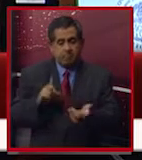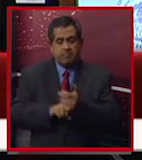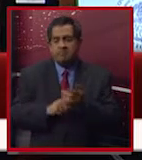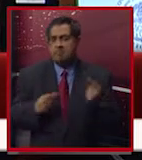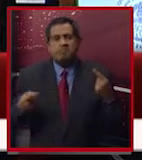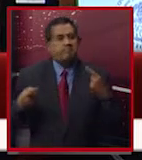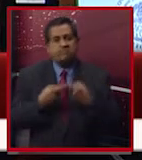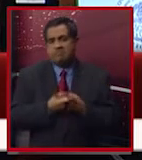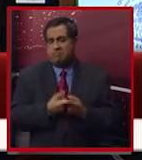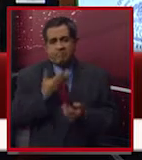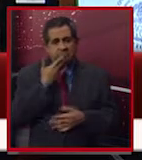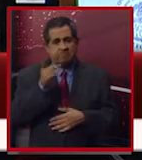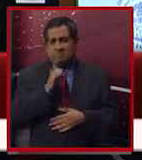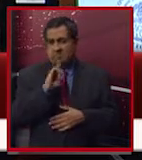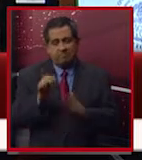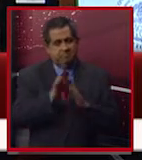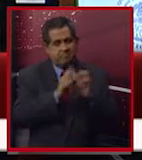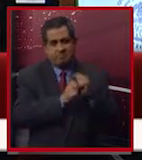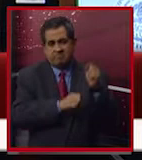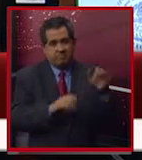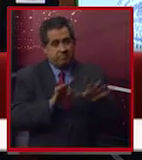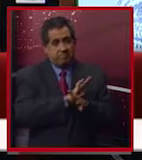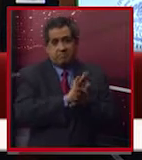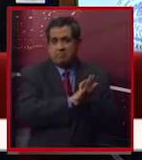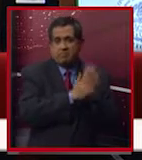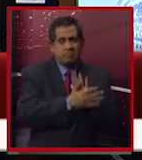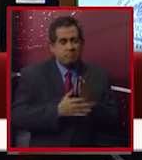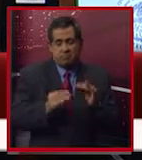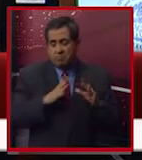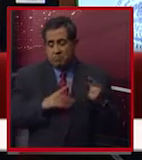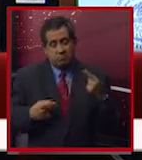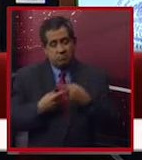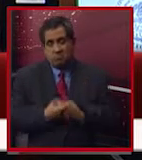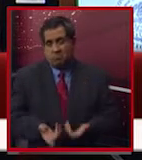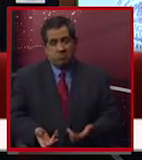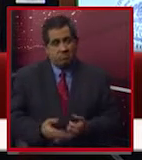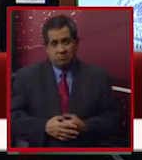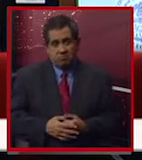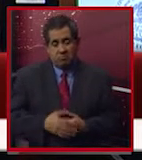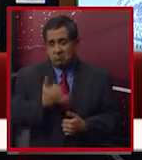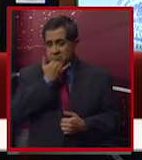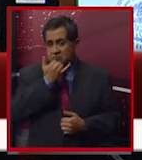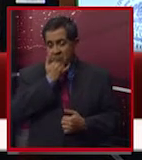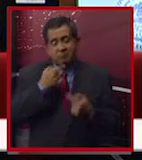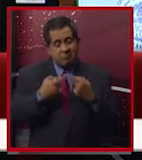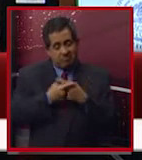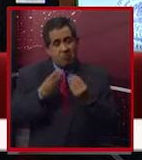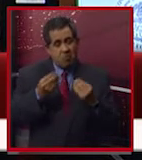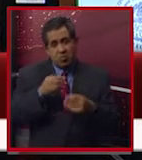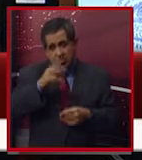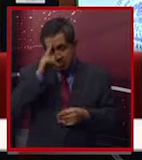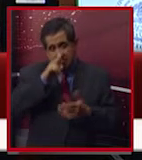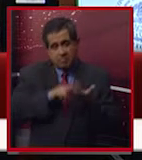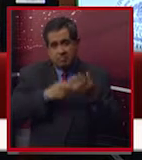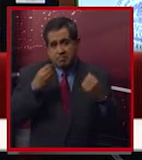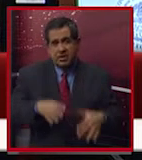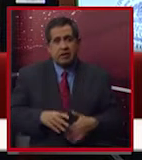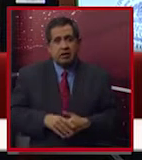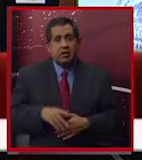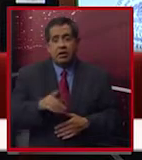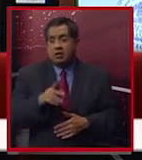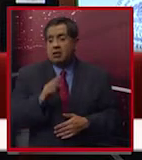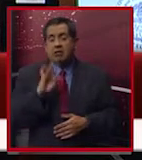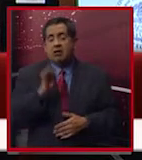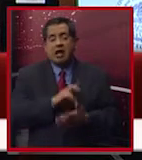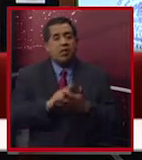al contenido y esencia de la reforma constitucional que en materia de derechos humanos se aprobó en 2011, en tanto que genera la posibilidad de que se